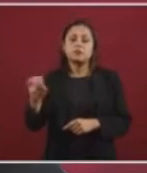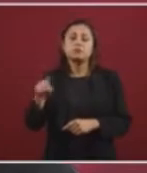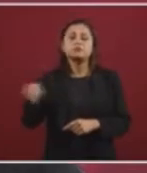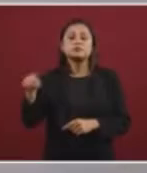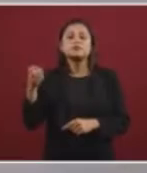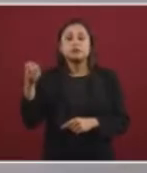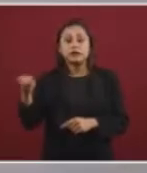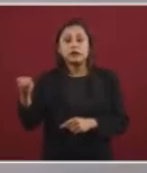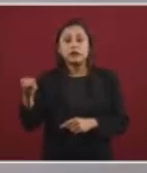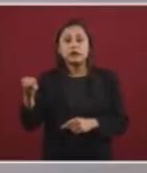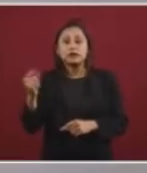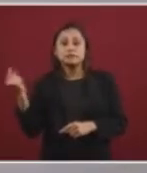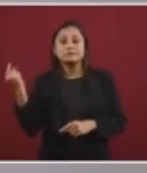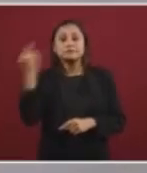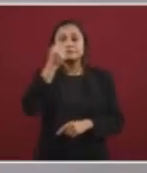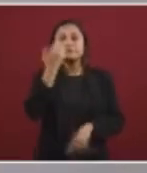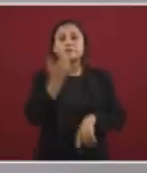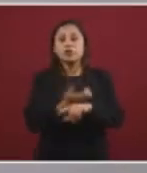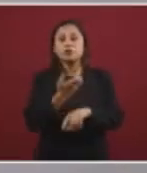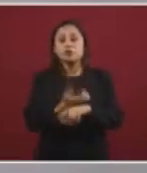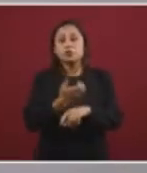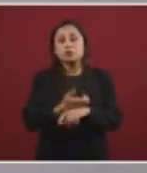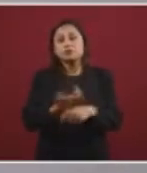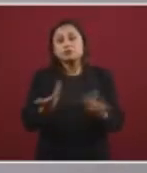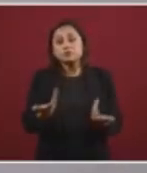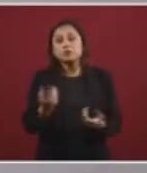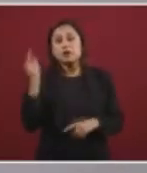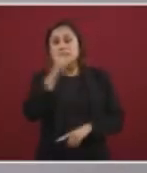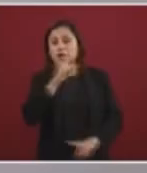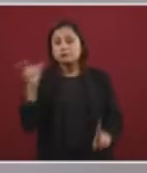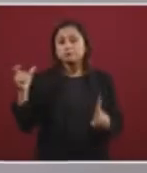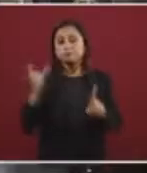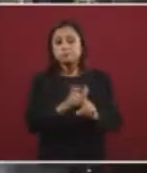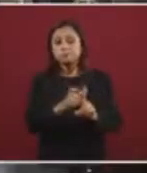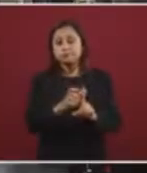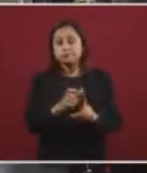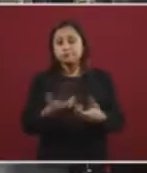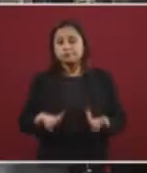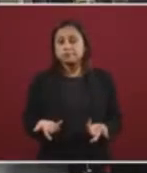Allá está, en Estados Unidos, protegido.